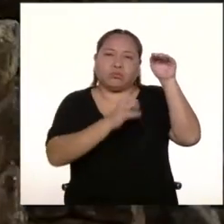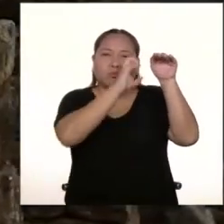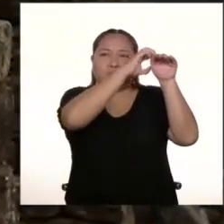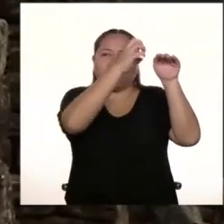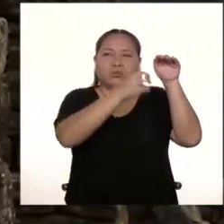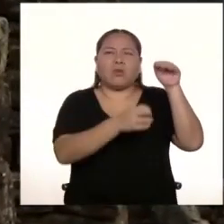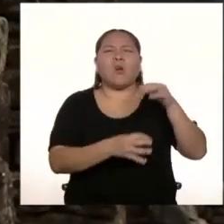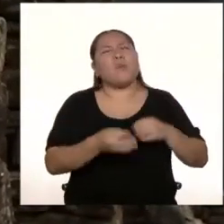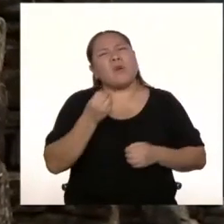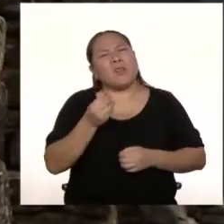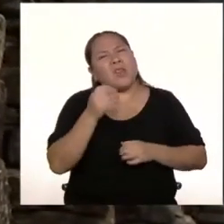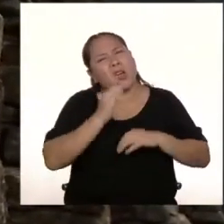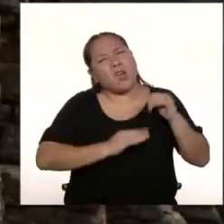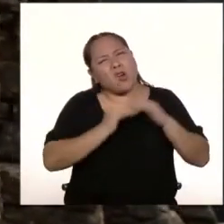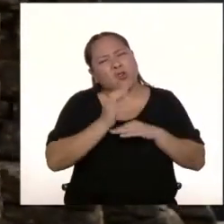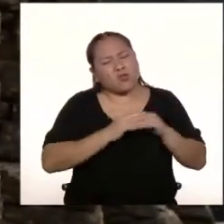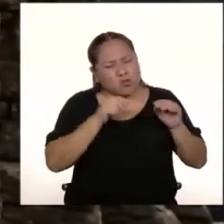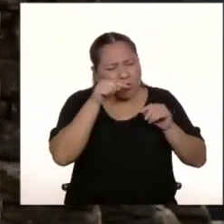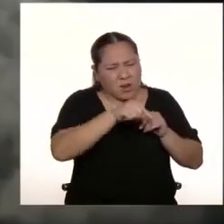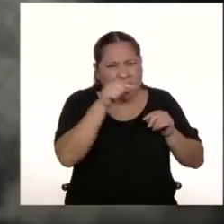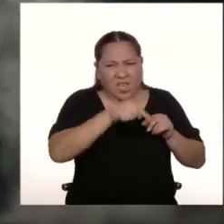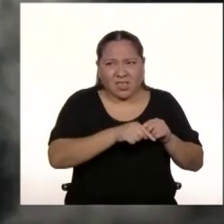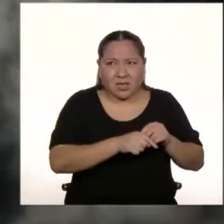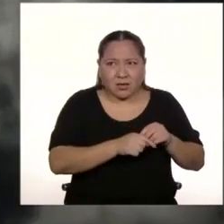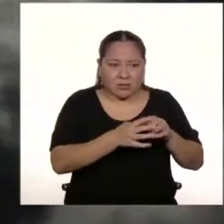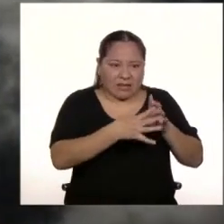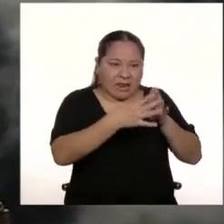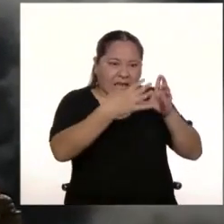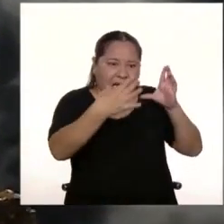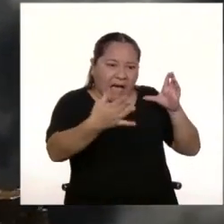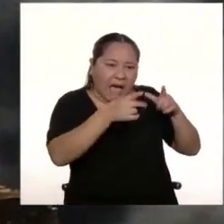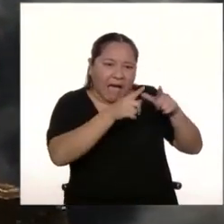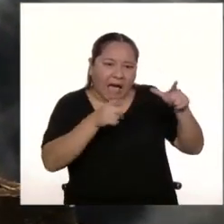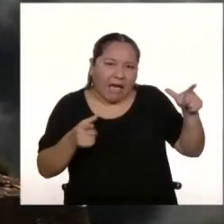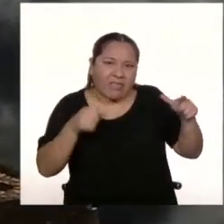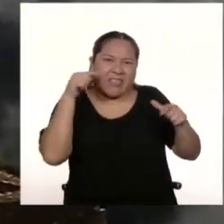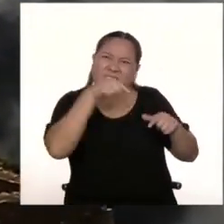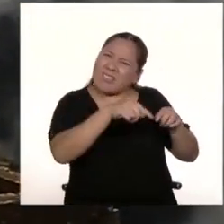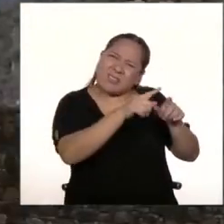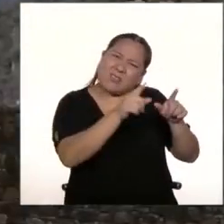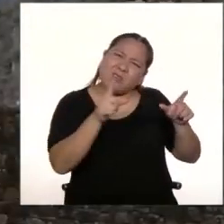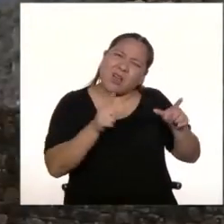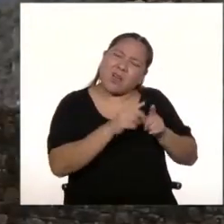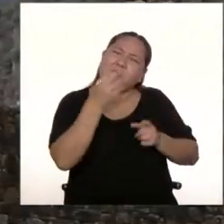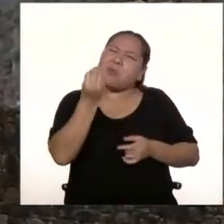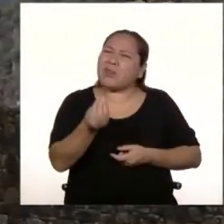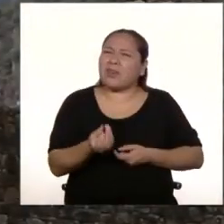¿Por qué construir tan notable establecimiento real precisamente allí?